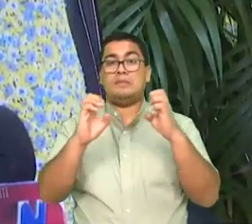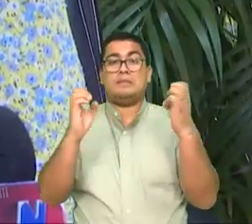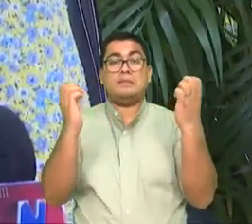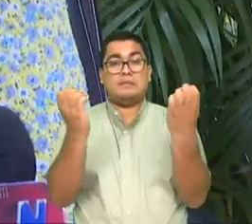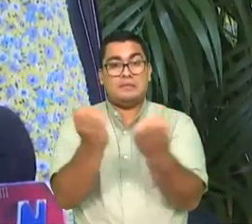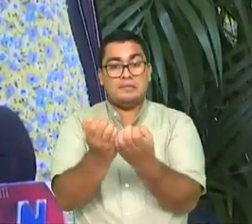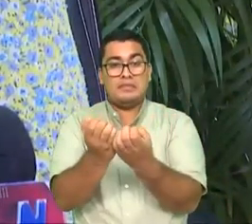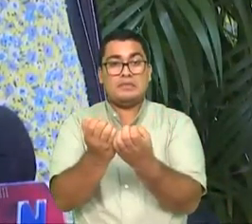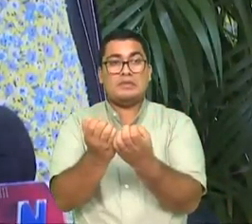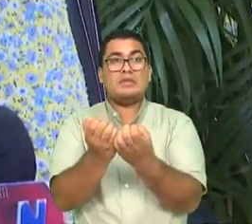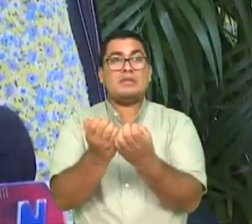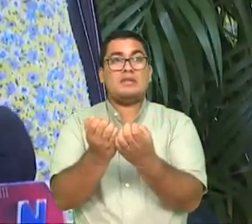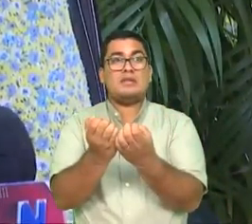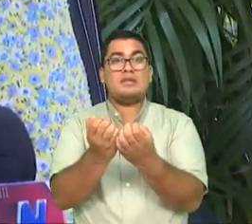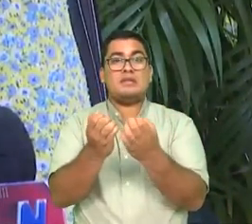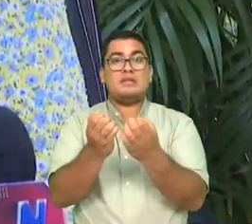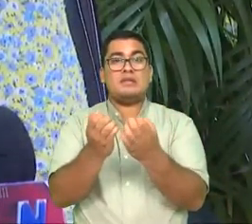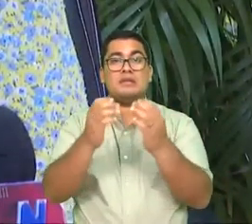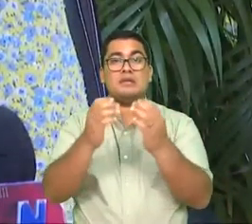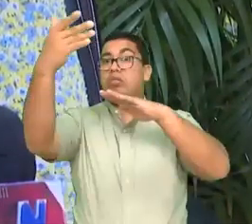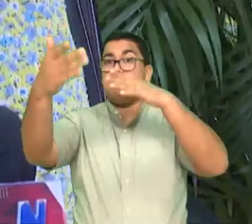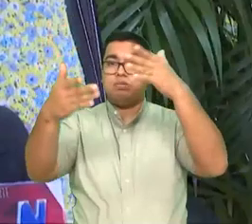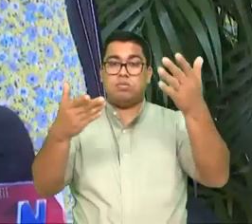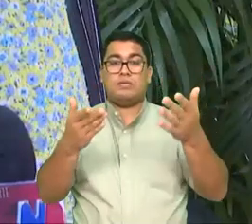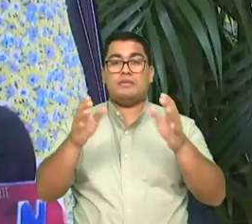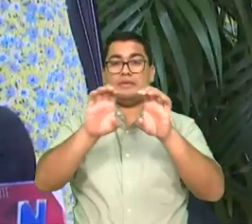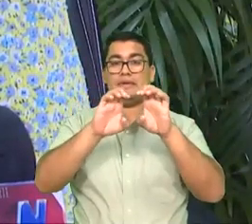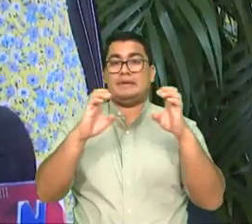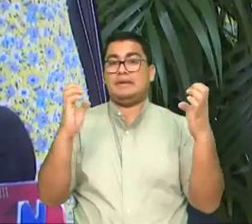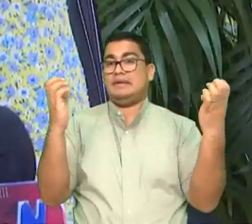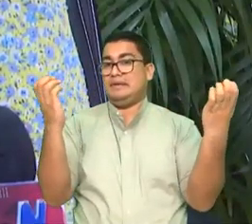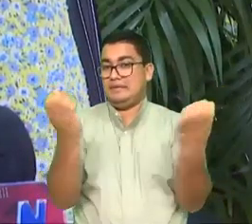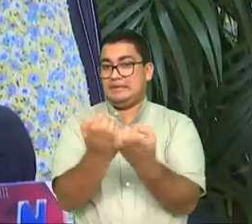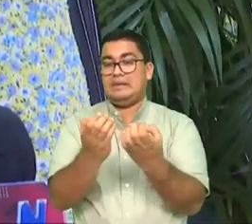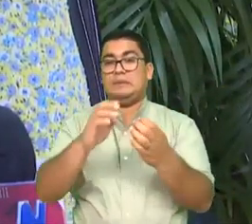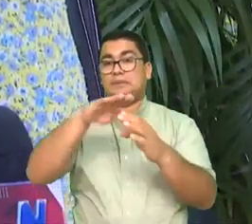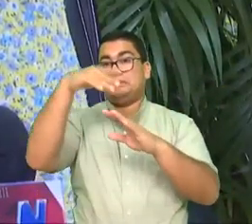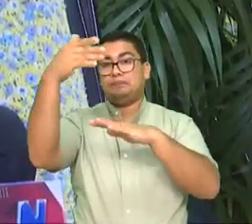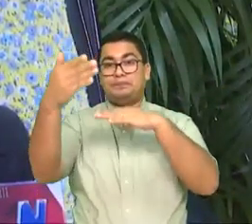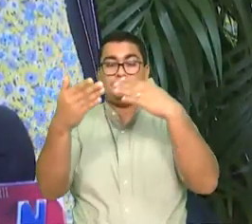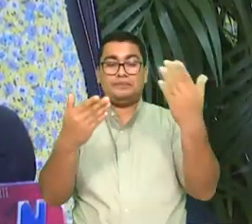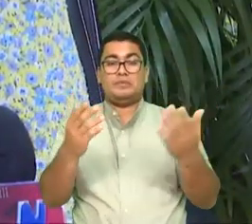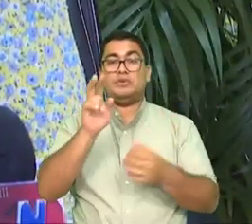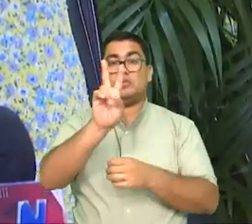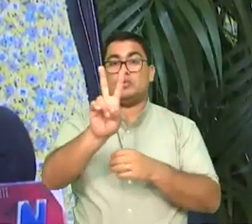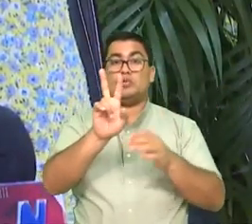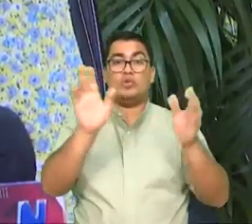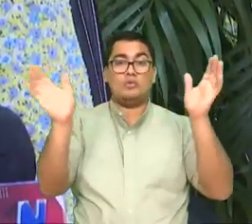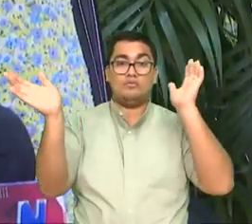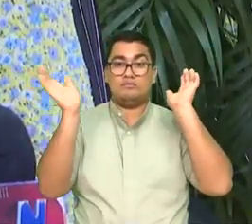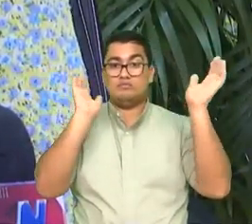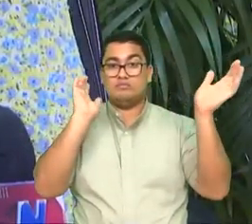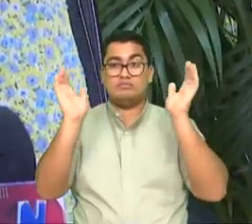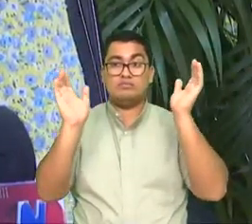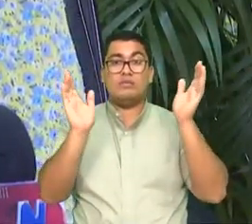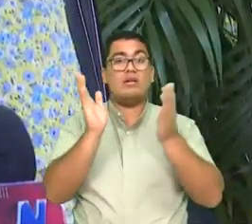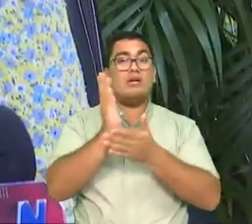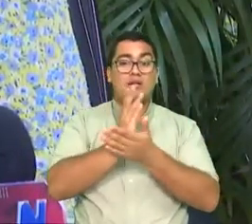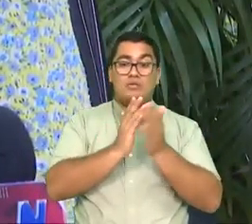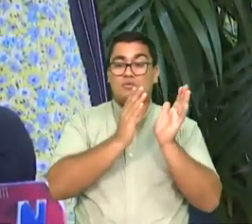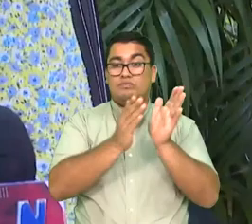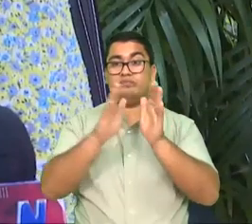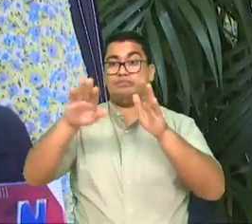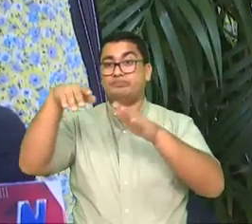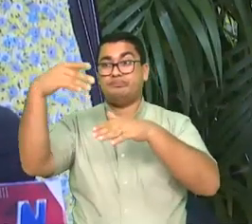daños parciales también en el techo, el estadio sufrió daños parciales en el techo, dos mercados municipales, algunos tramos sufrieron